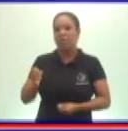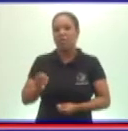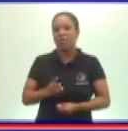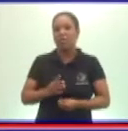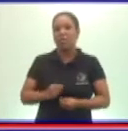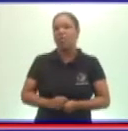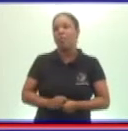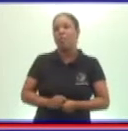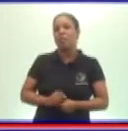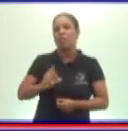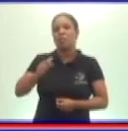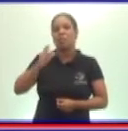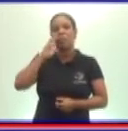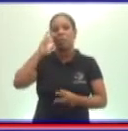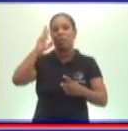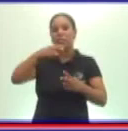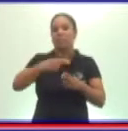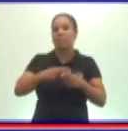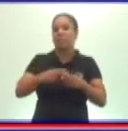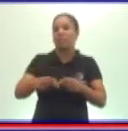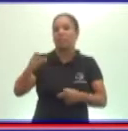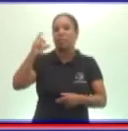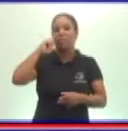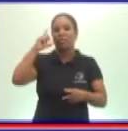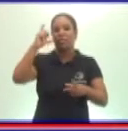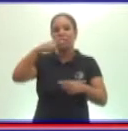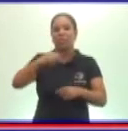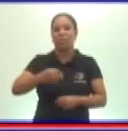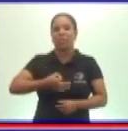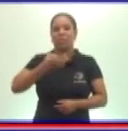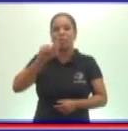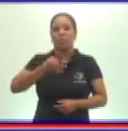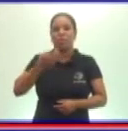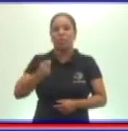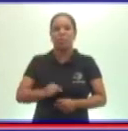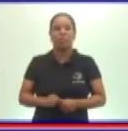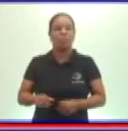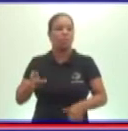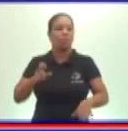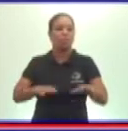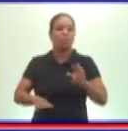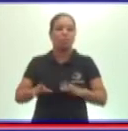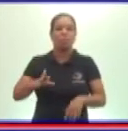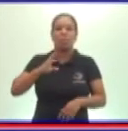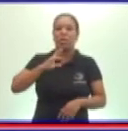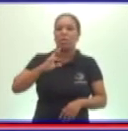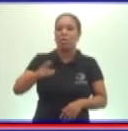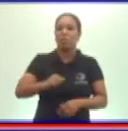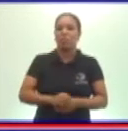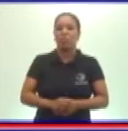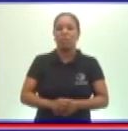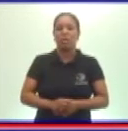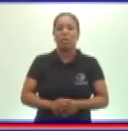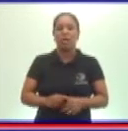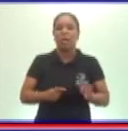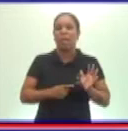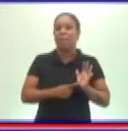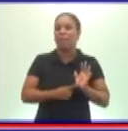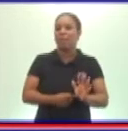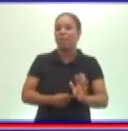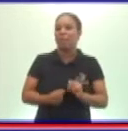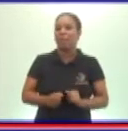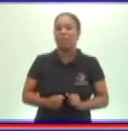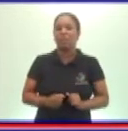histórica y científica y expresa una condición revolucionaria. Distorsionada cuando es una apreciación y construcción subjetivista que puede